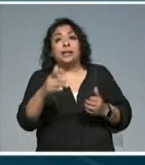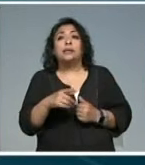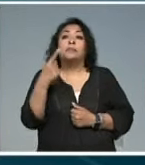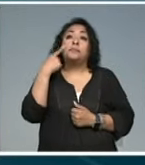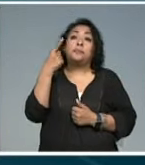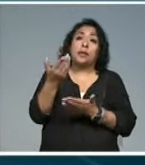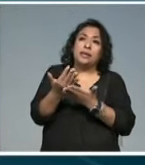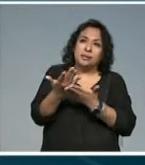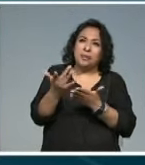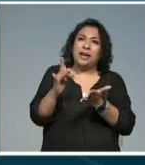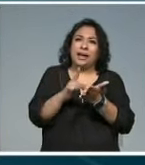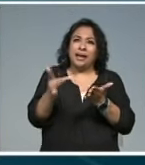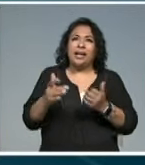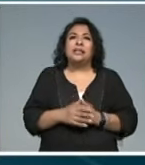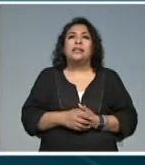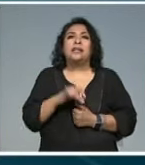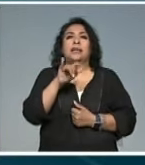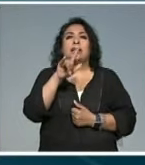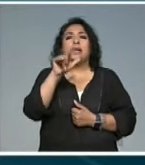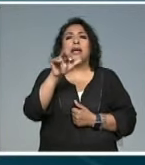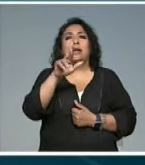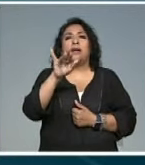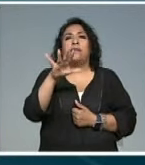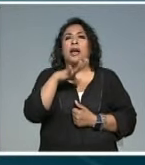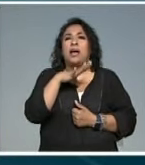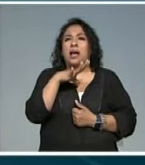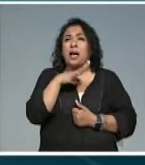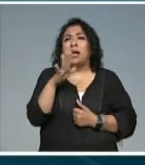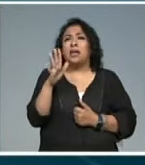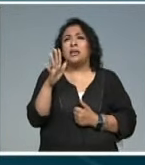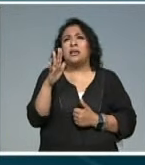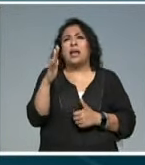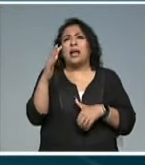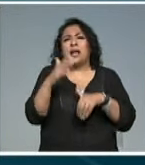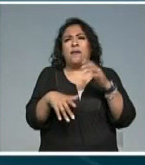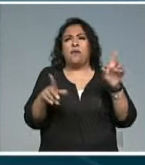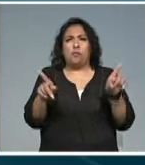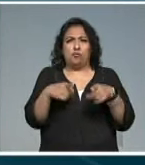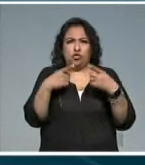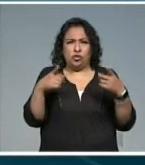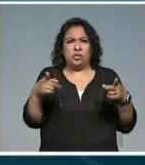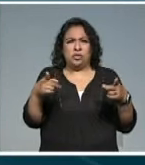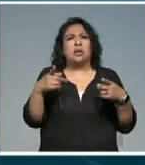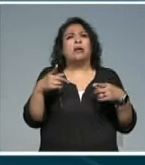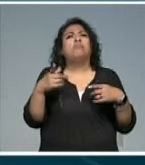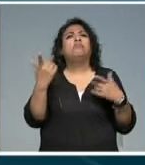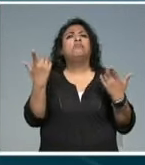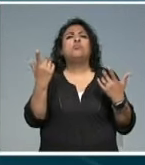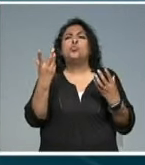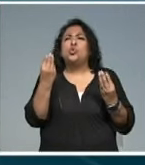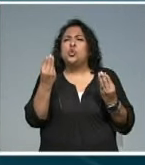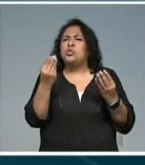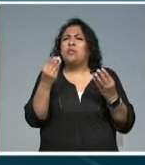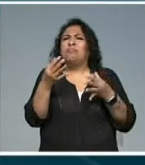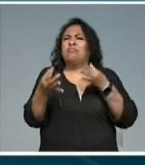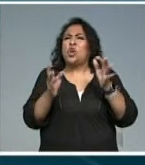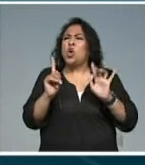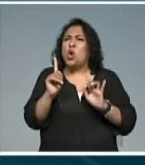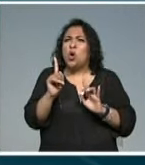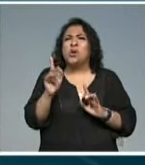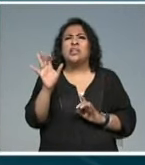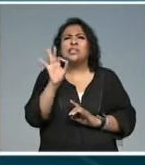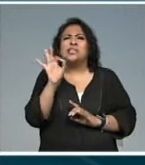estas reflexiones, Iliana. Rafa, y tenemos una despedida musical con una figura de la que no se habla mucho, que a